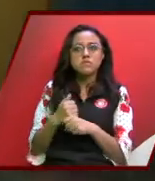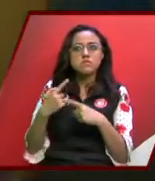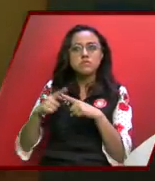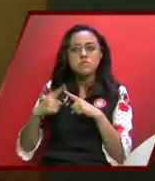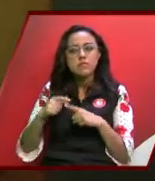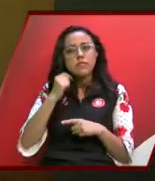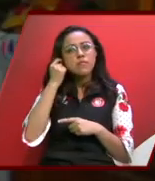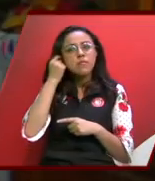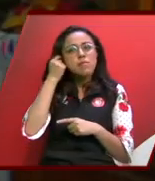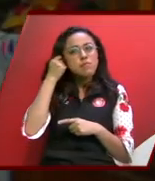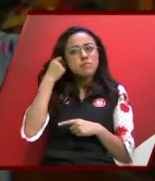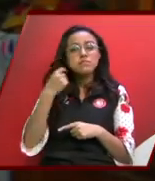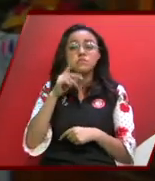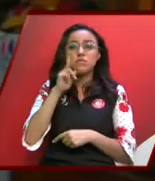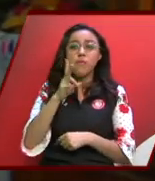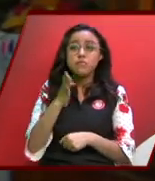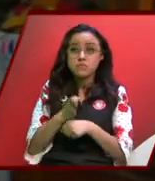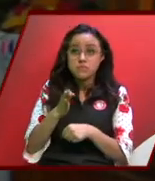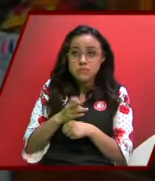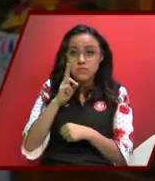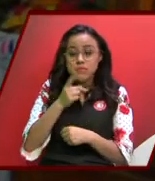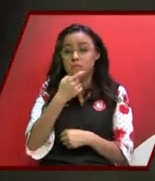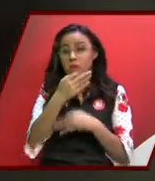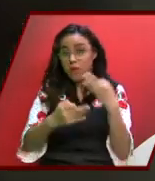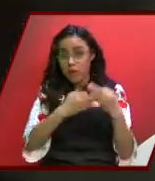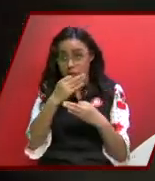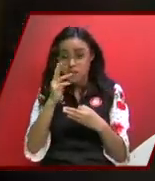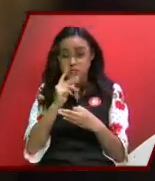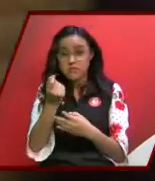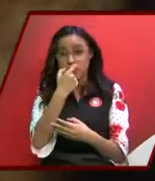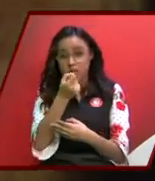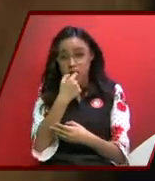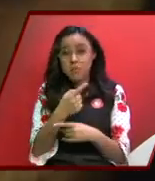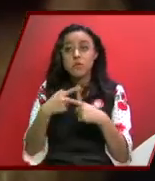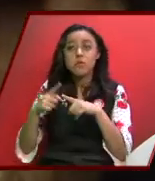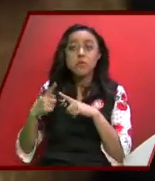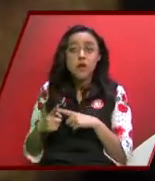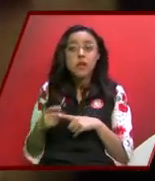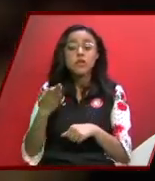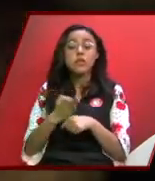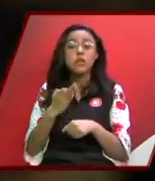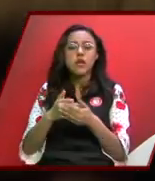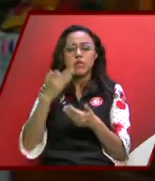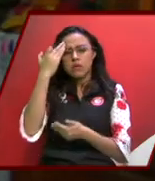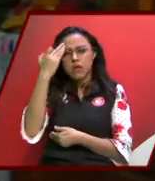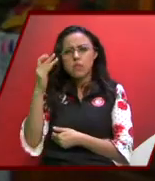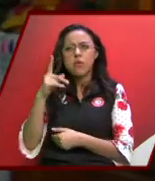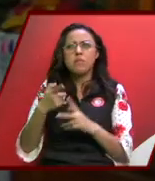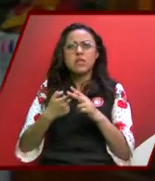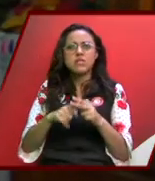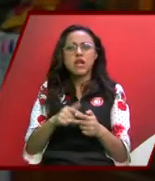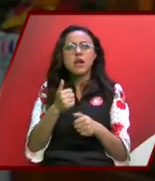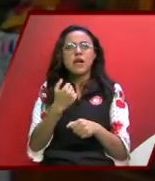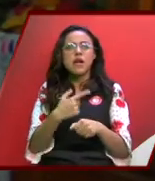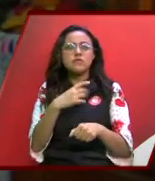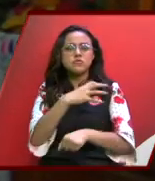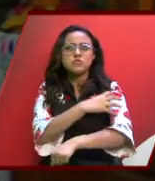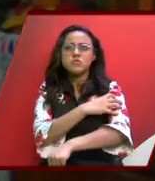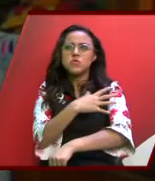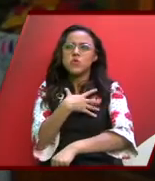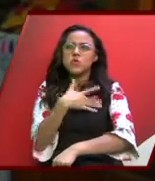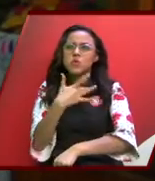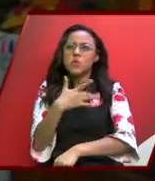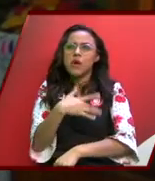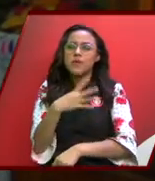diagnosticaron cirrosis hepática. Ahorita la tenemos con el medicamento y bueno, de un tiempo acá también se le empezó a subir mucho la presión.